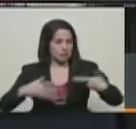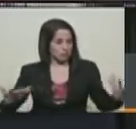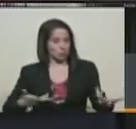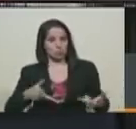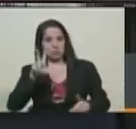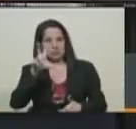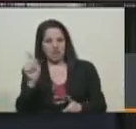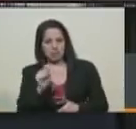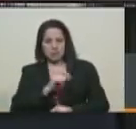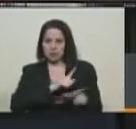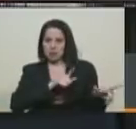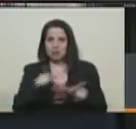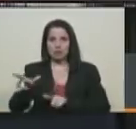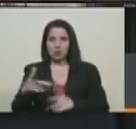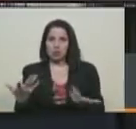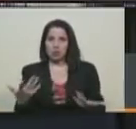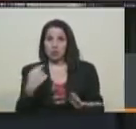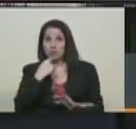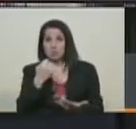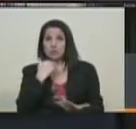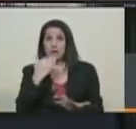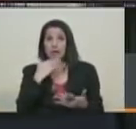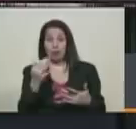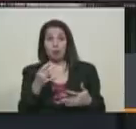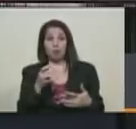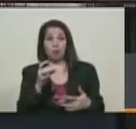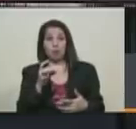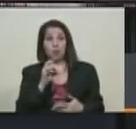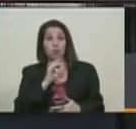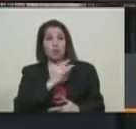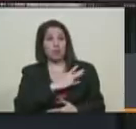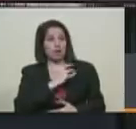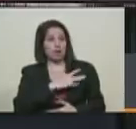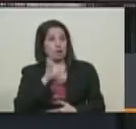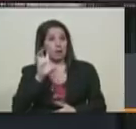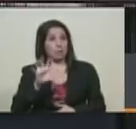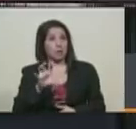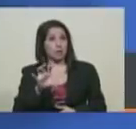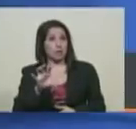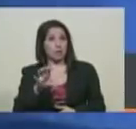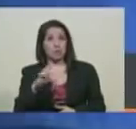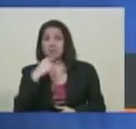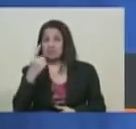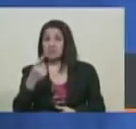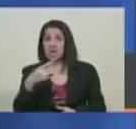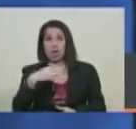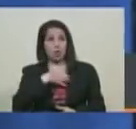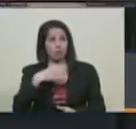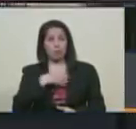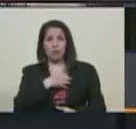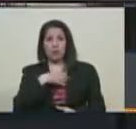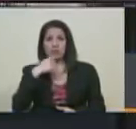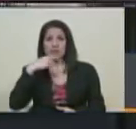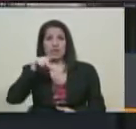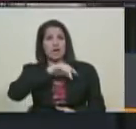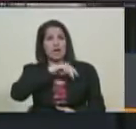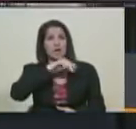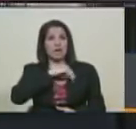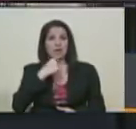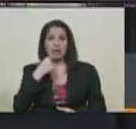hiciste todo. Así me decía alguna gente del carnet de la patria. No, no se puede hacer, presidente. Eso que usted aspira es imposible. Aquí